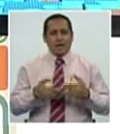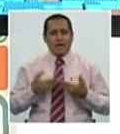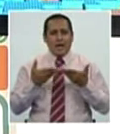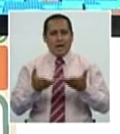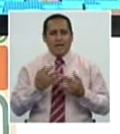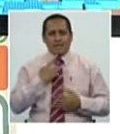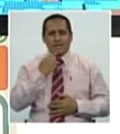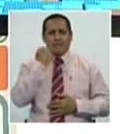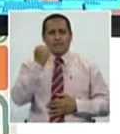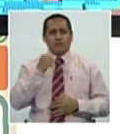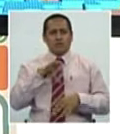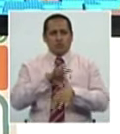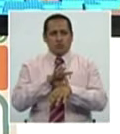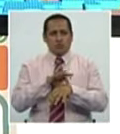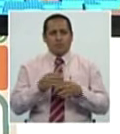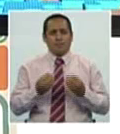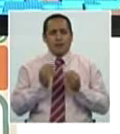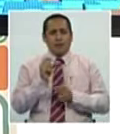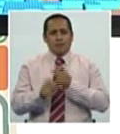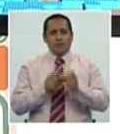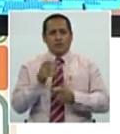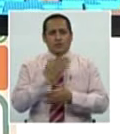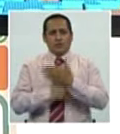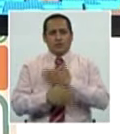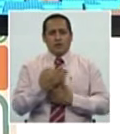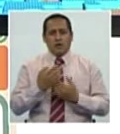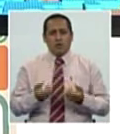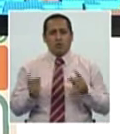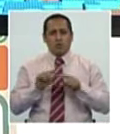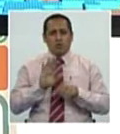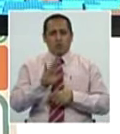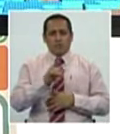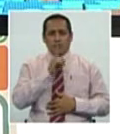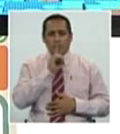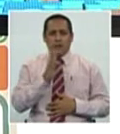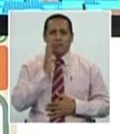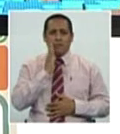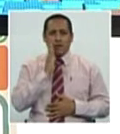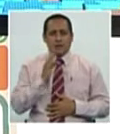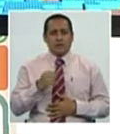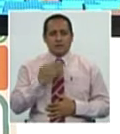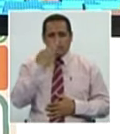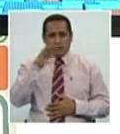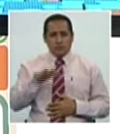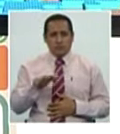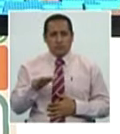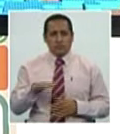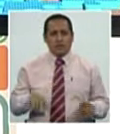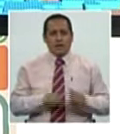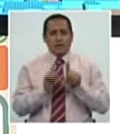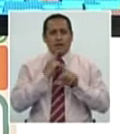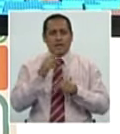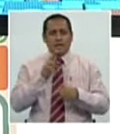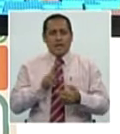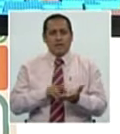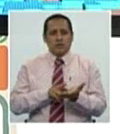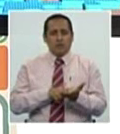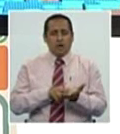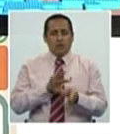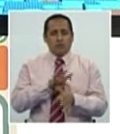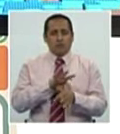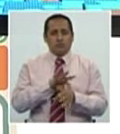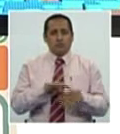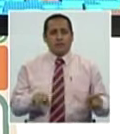existe todavía derecho en e-salud para las personas discapacitadas cuando sus padres, si son menores de edad, son